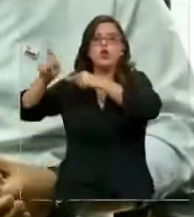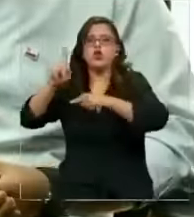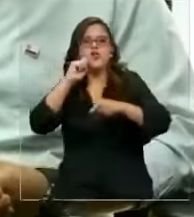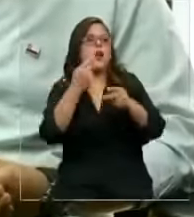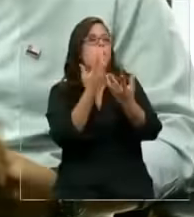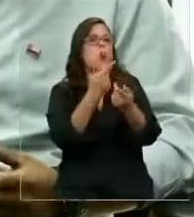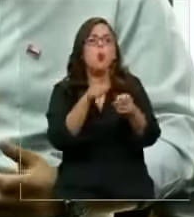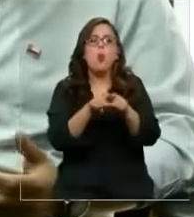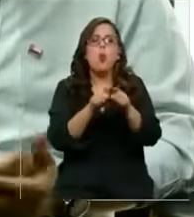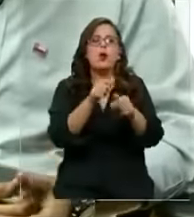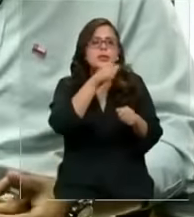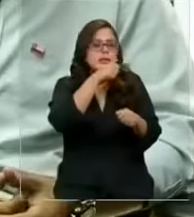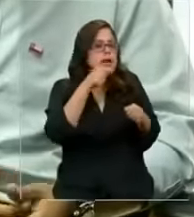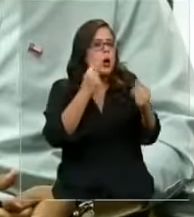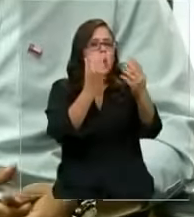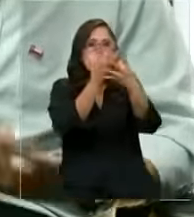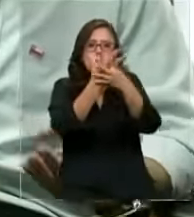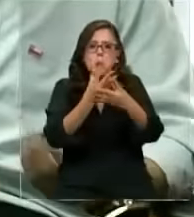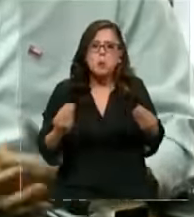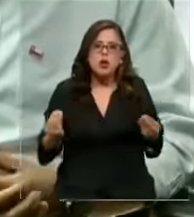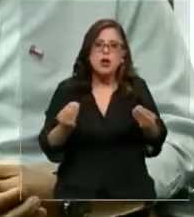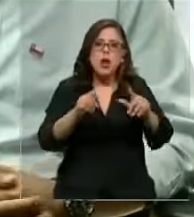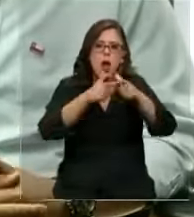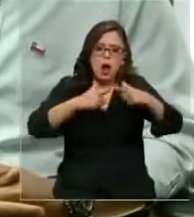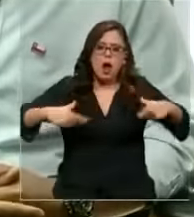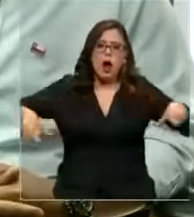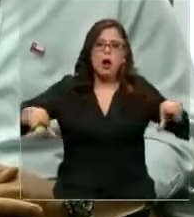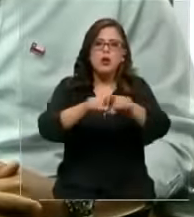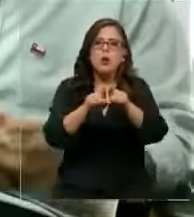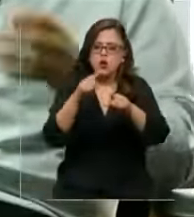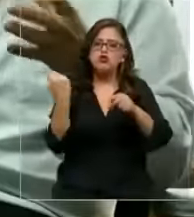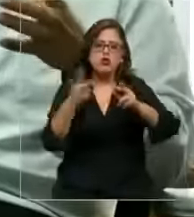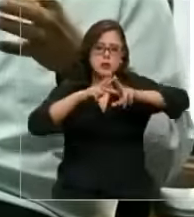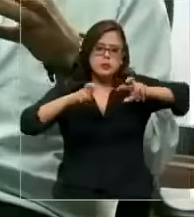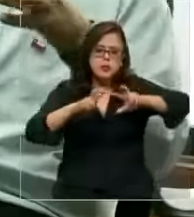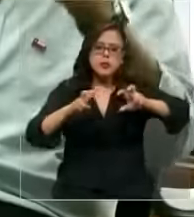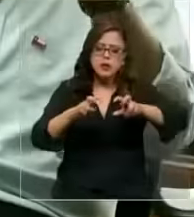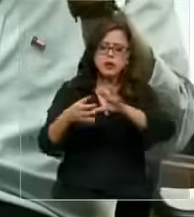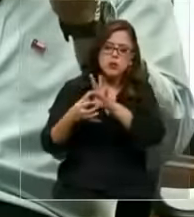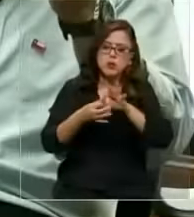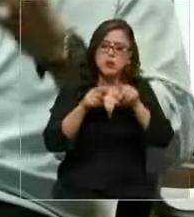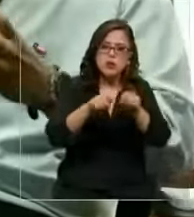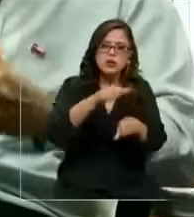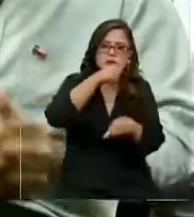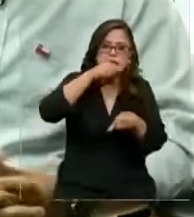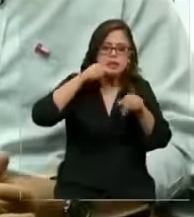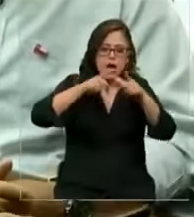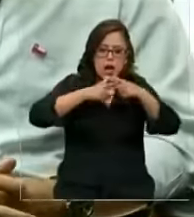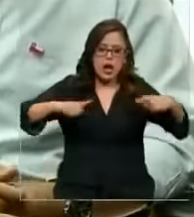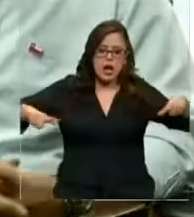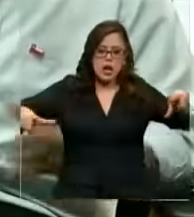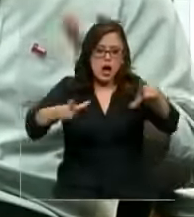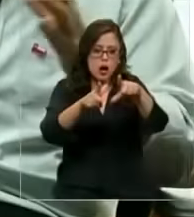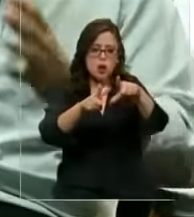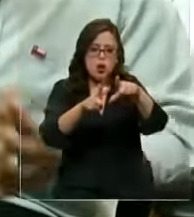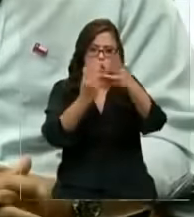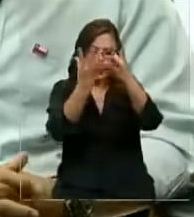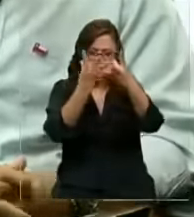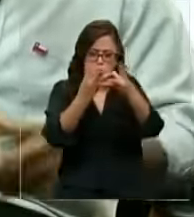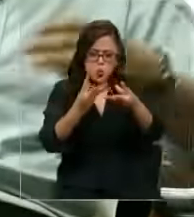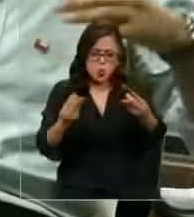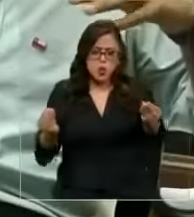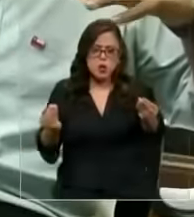lago. Entonces, estudiamos bien la situación de la laguna Aculeo. Y cuando pasa eso, cuando se seca un lago, y en esto el código es muy